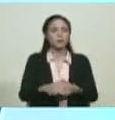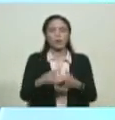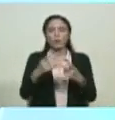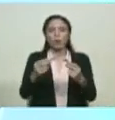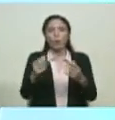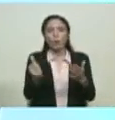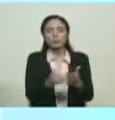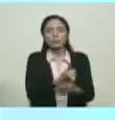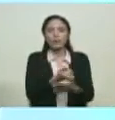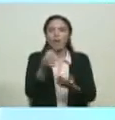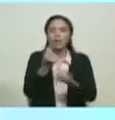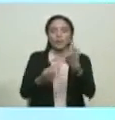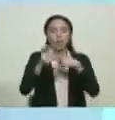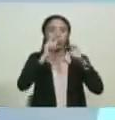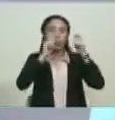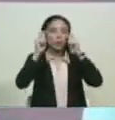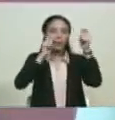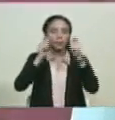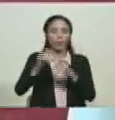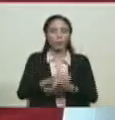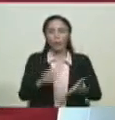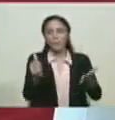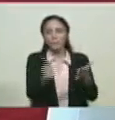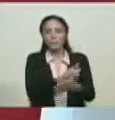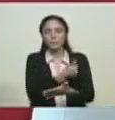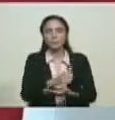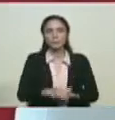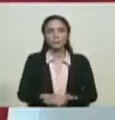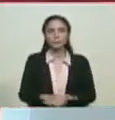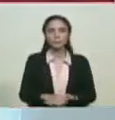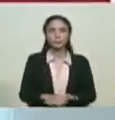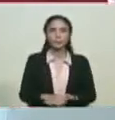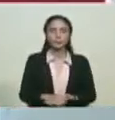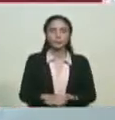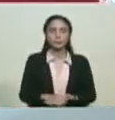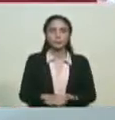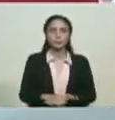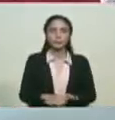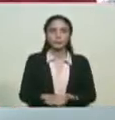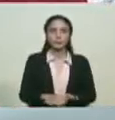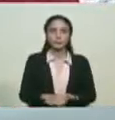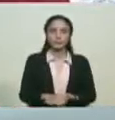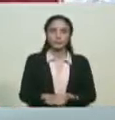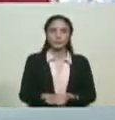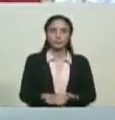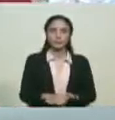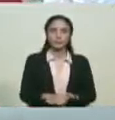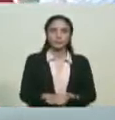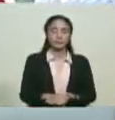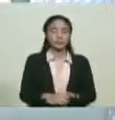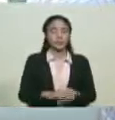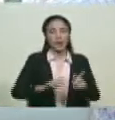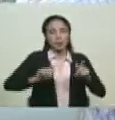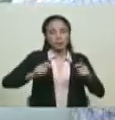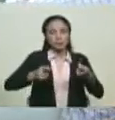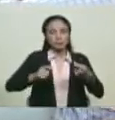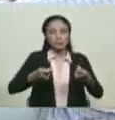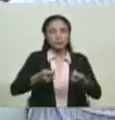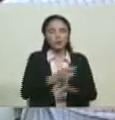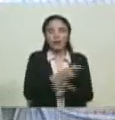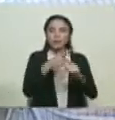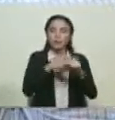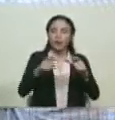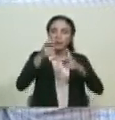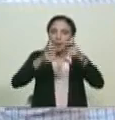los flujos de turismo y cortarse los los flujos comerciales apretar a los migrantes